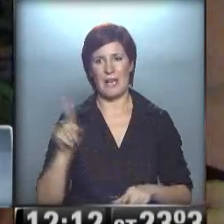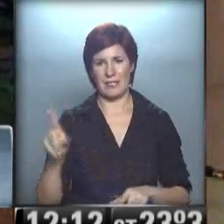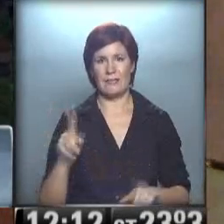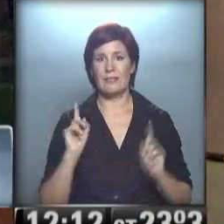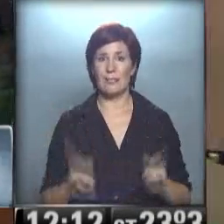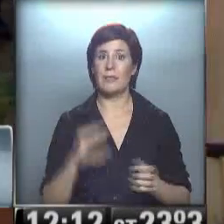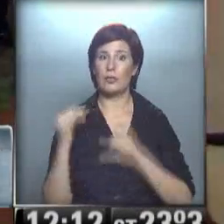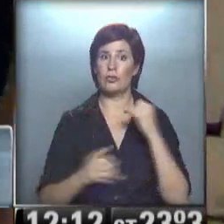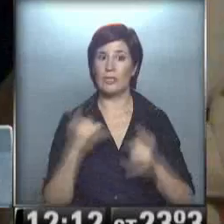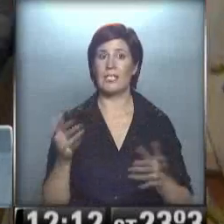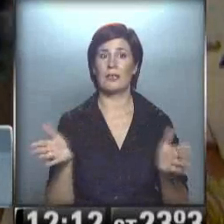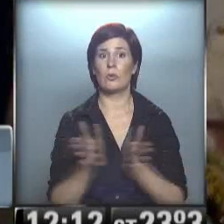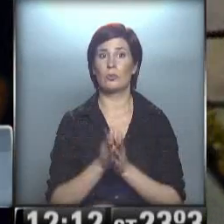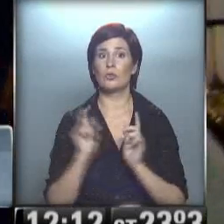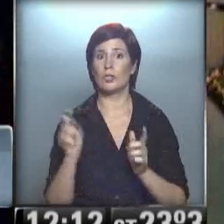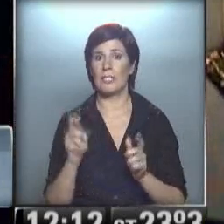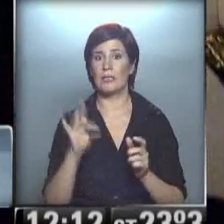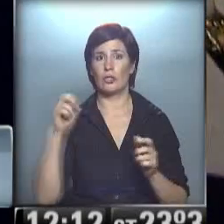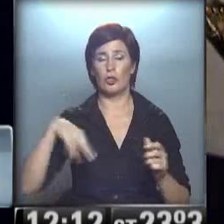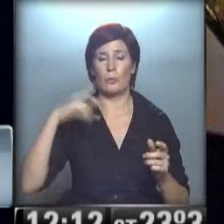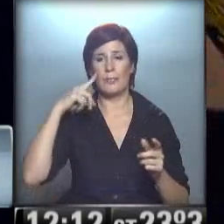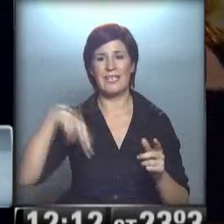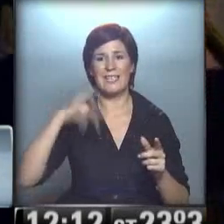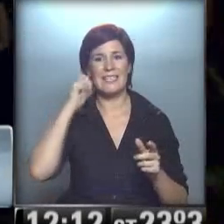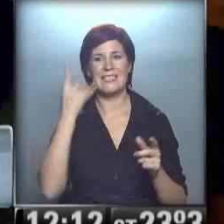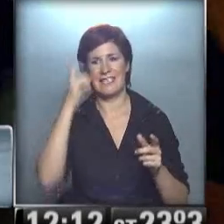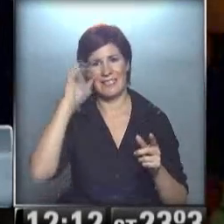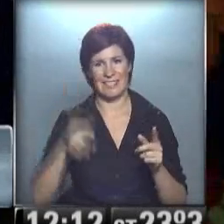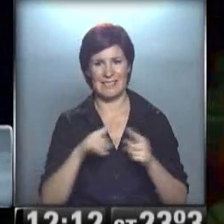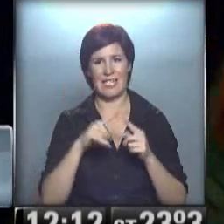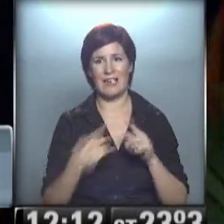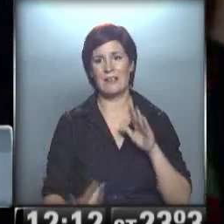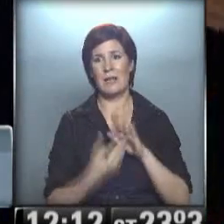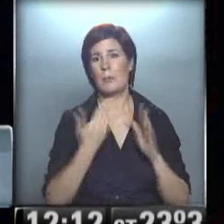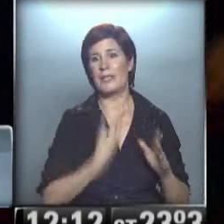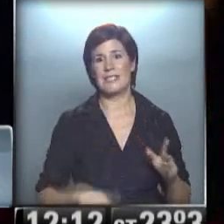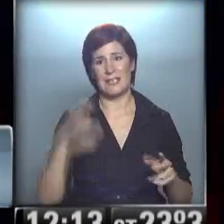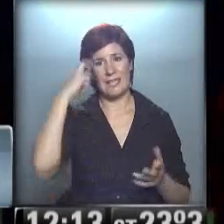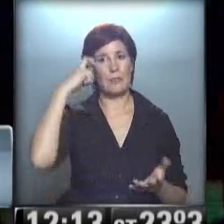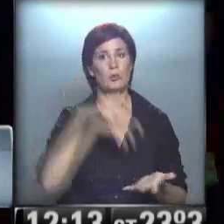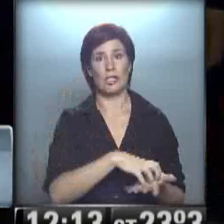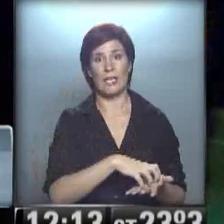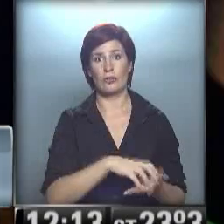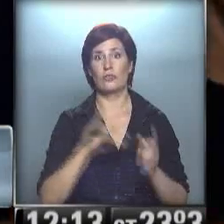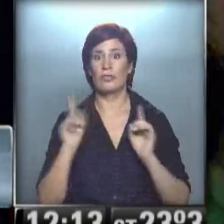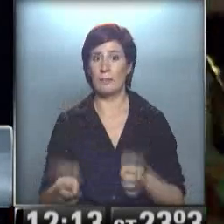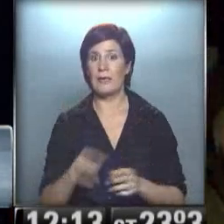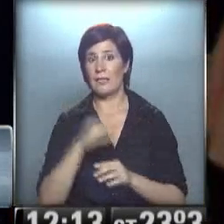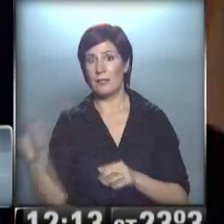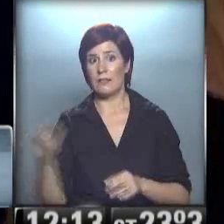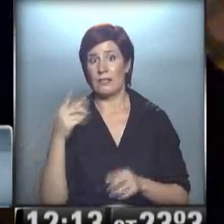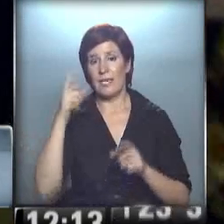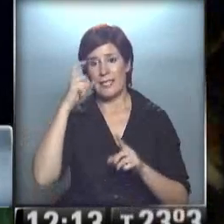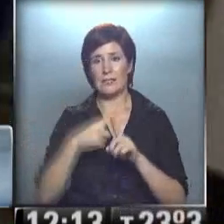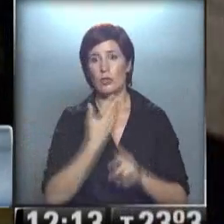viene acompañada por Julián Domínguez, titular de la Cámara de Diputados, y del otro lado, allí lo vemos, el ex gobernador